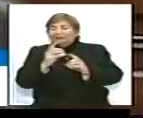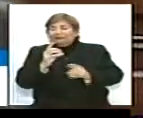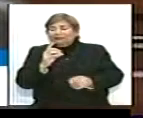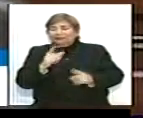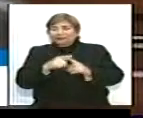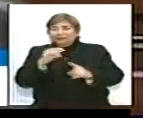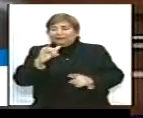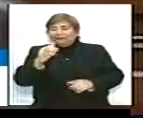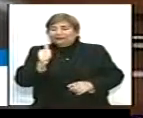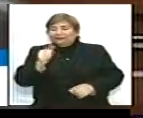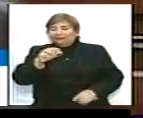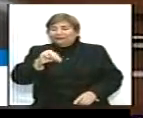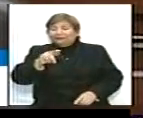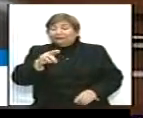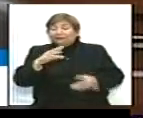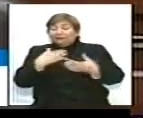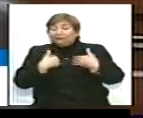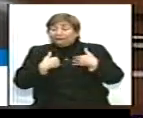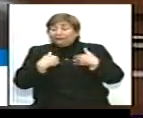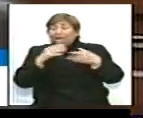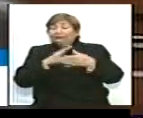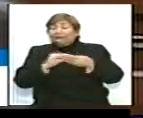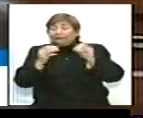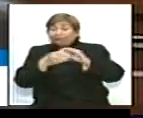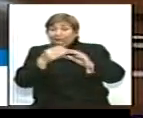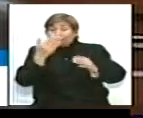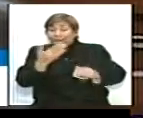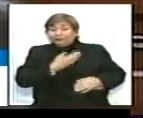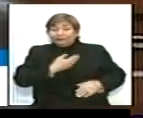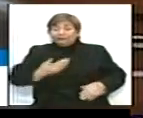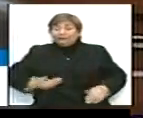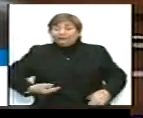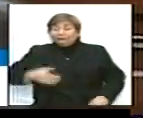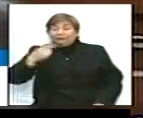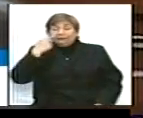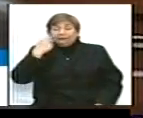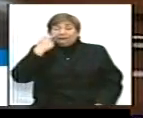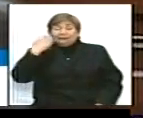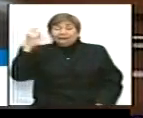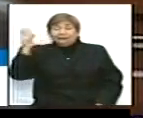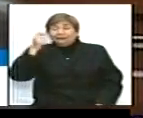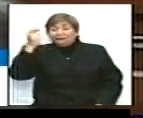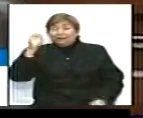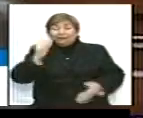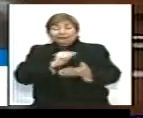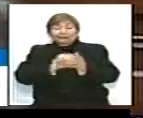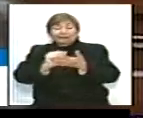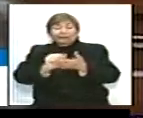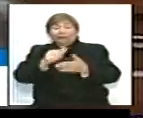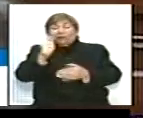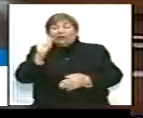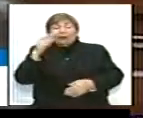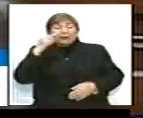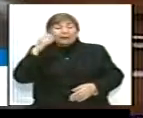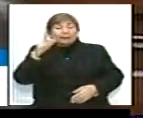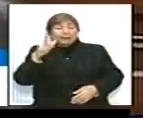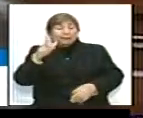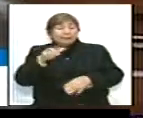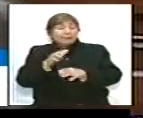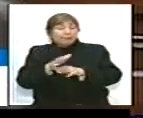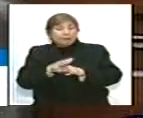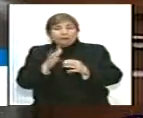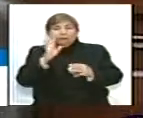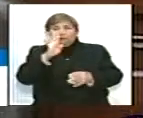historia y no hay que olvidarla. En el gobierno del señor Alan García, en pleno mes de abril del año 2011,